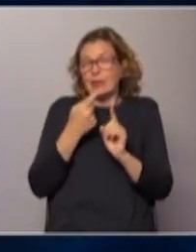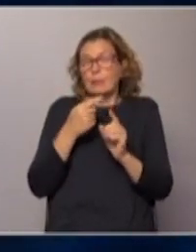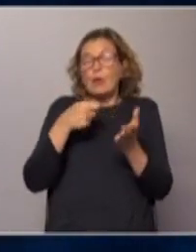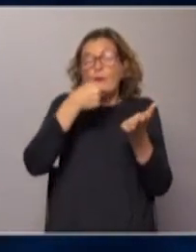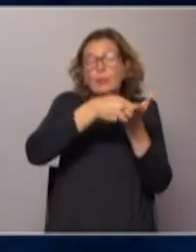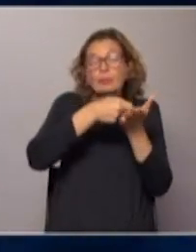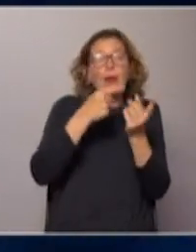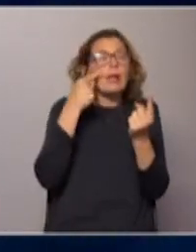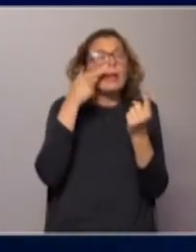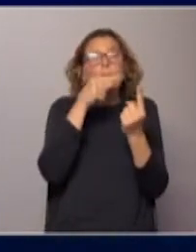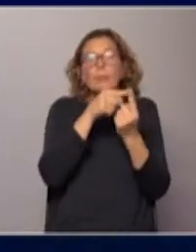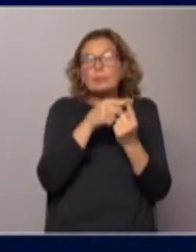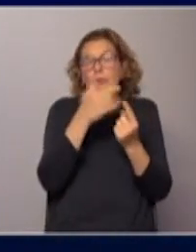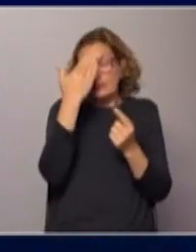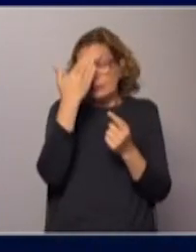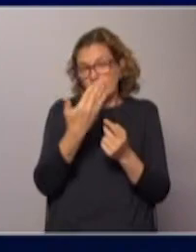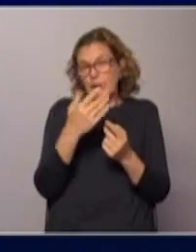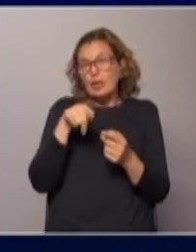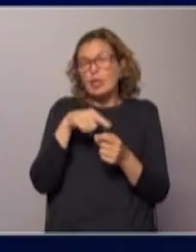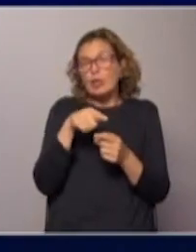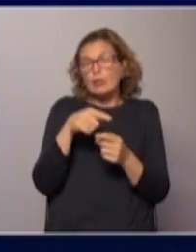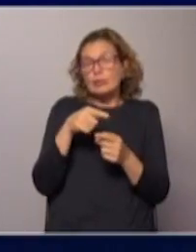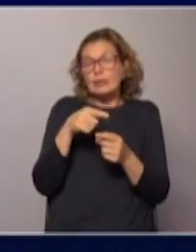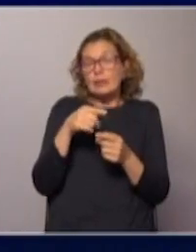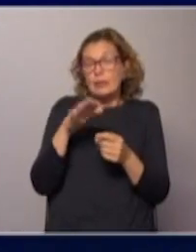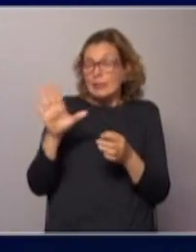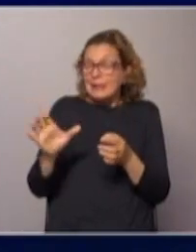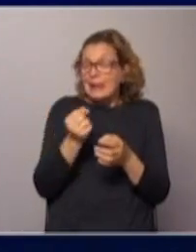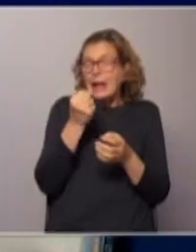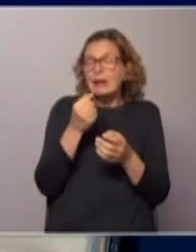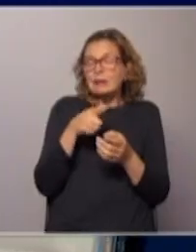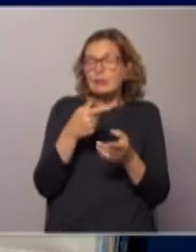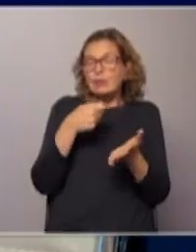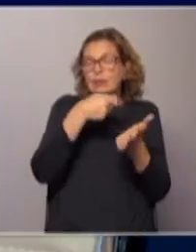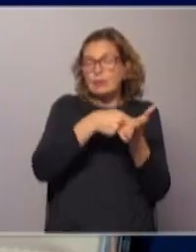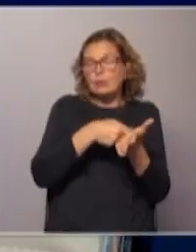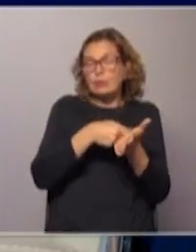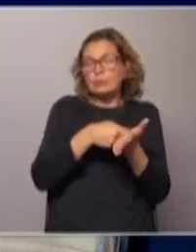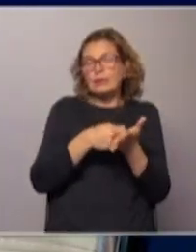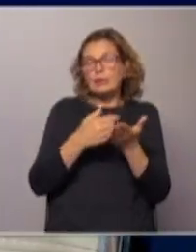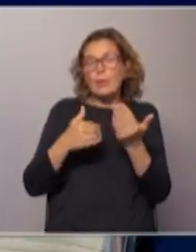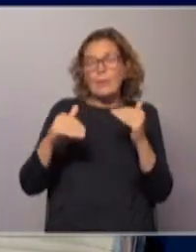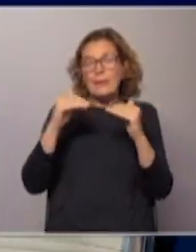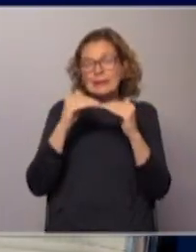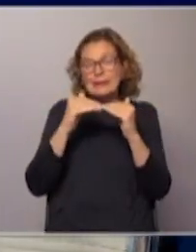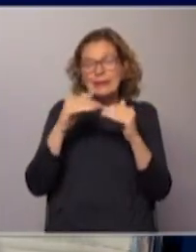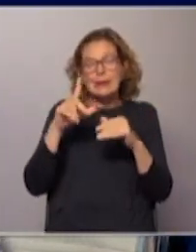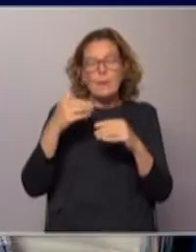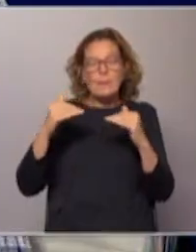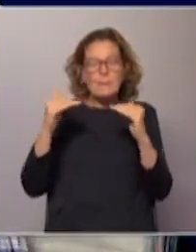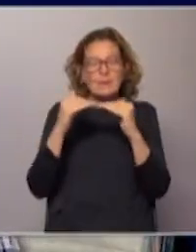rubros apunta este el frente amplio y de donde se obtendrían esos recursos bueno esto mantiene la misma lógica